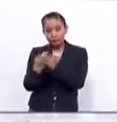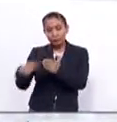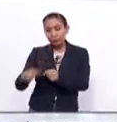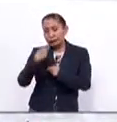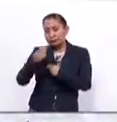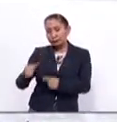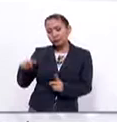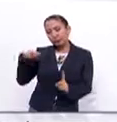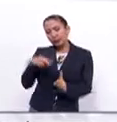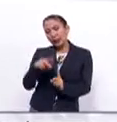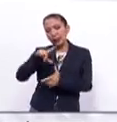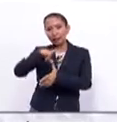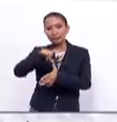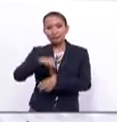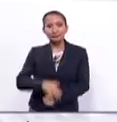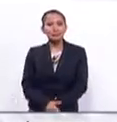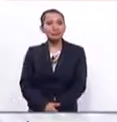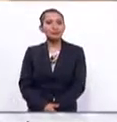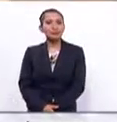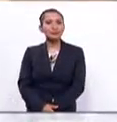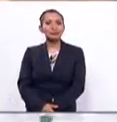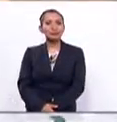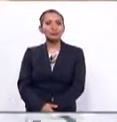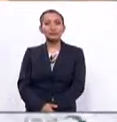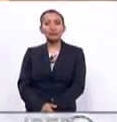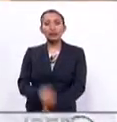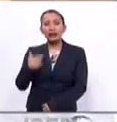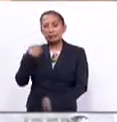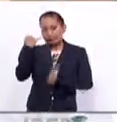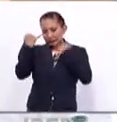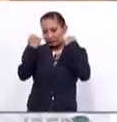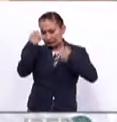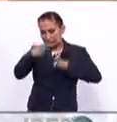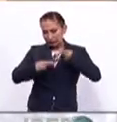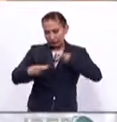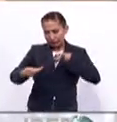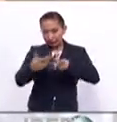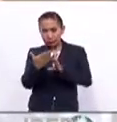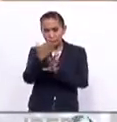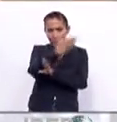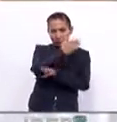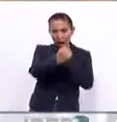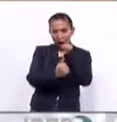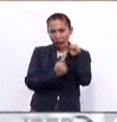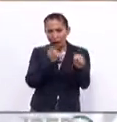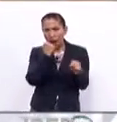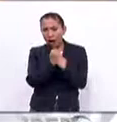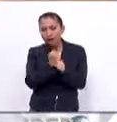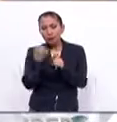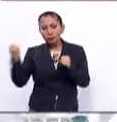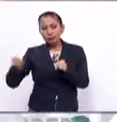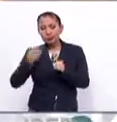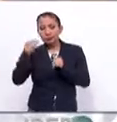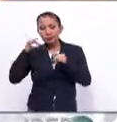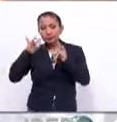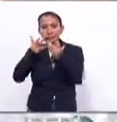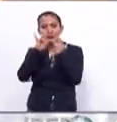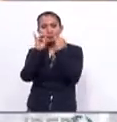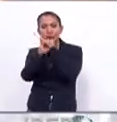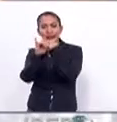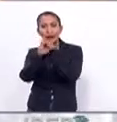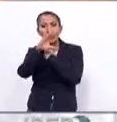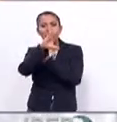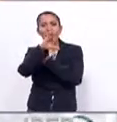desde una perspectiva latinoamericana. Venimos desarrollando desde hace ya varios años el seminario virtual